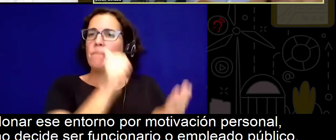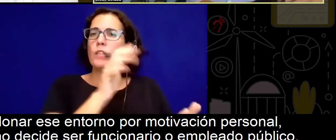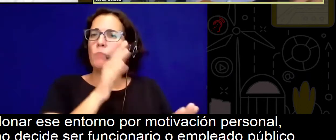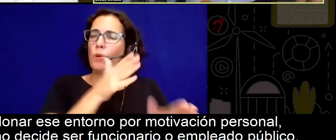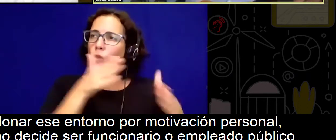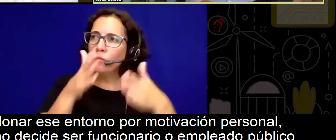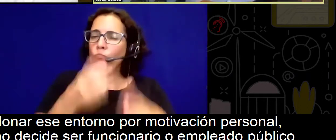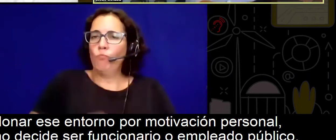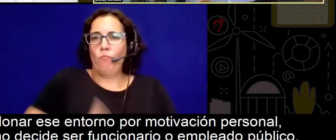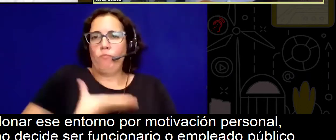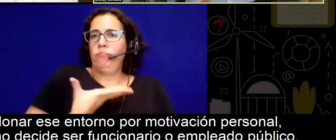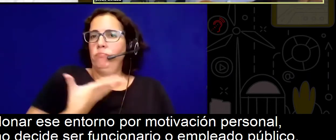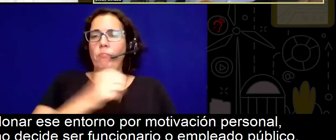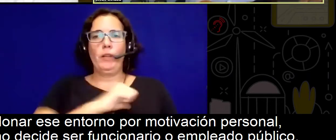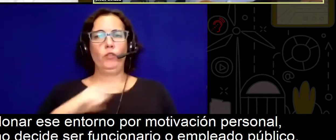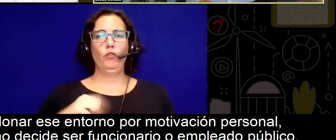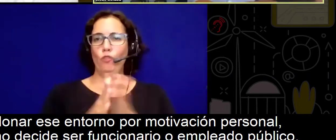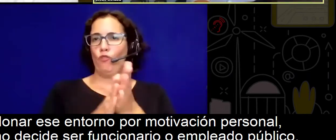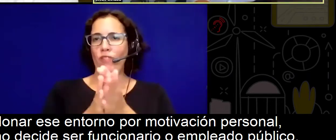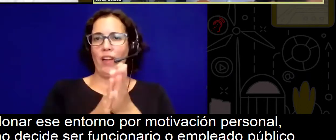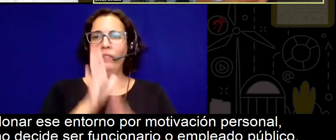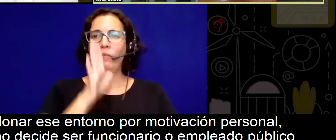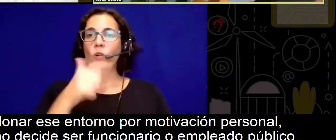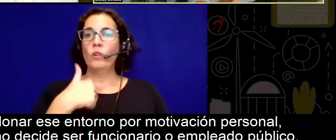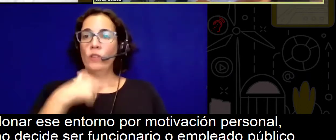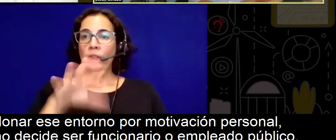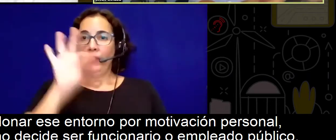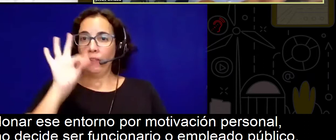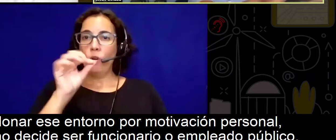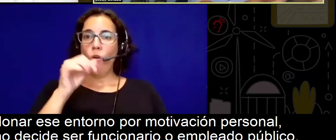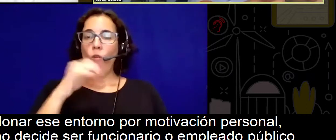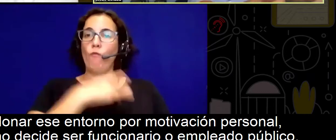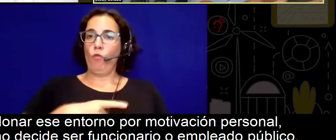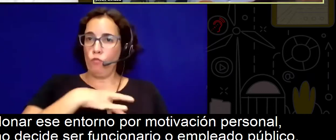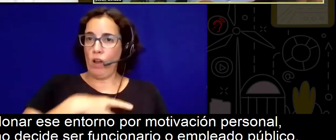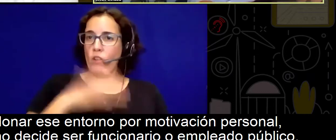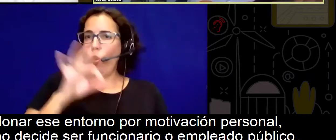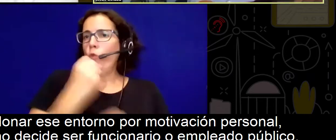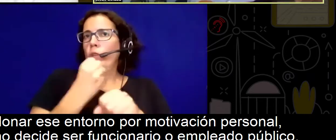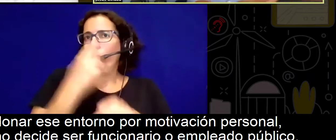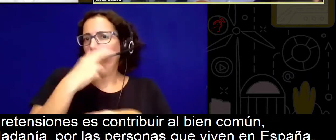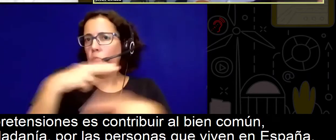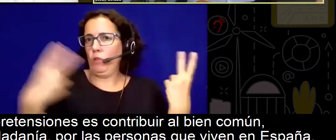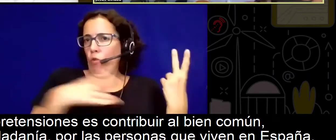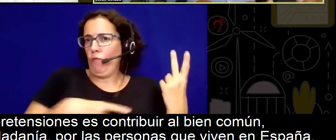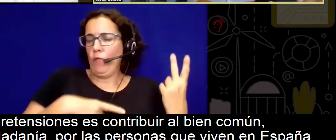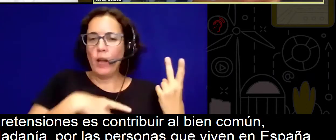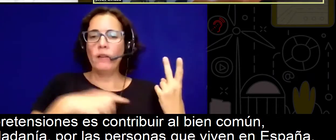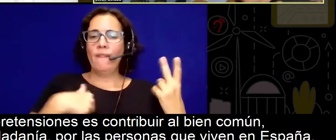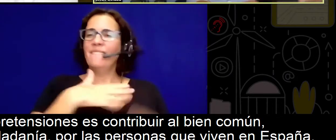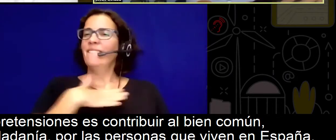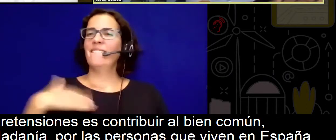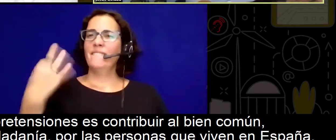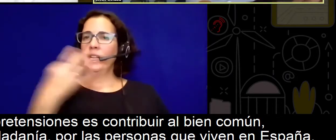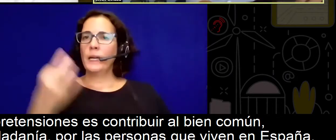personal, porque cuando uno decide ser funcionario o empleado público, entre una de sus pretensiones es contribuir